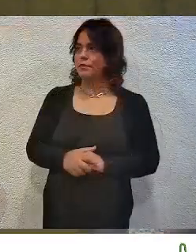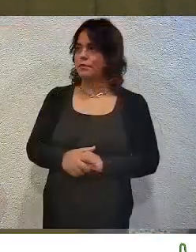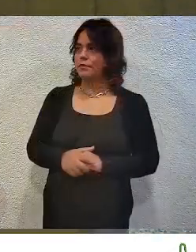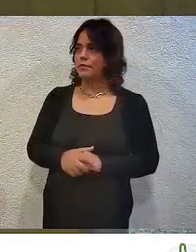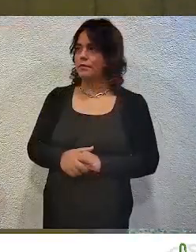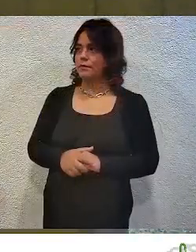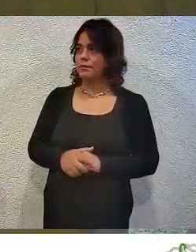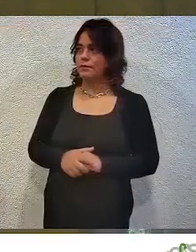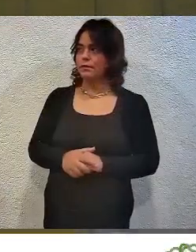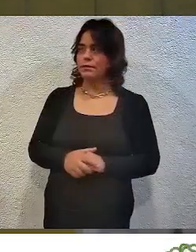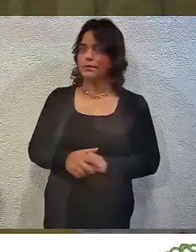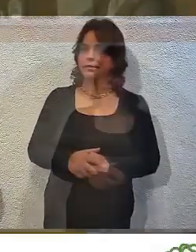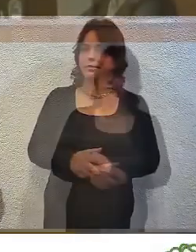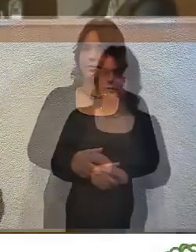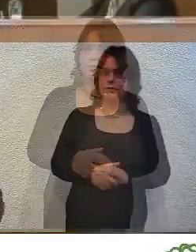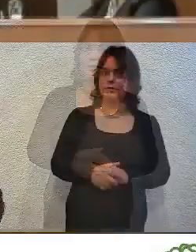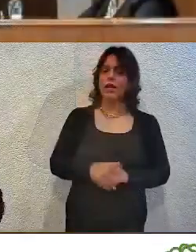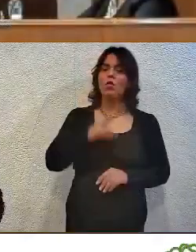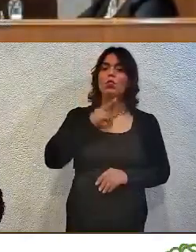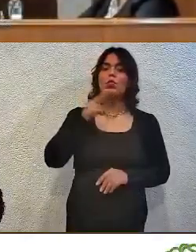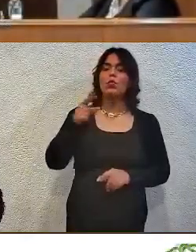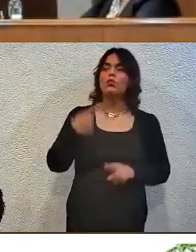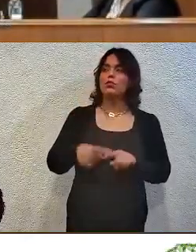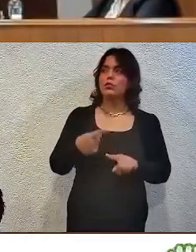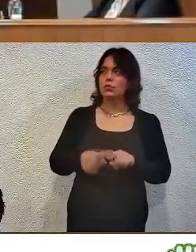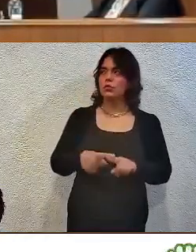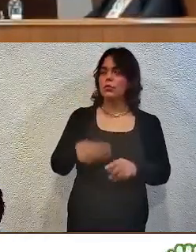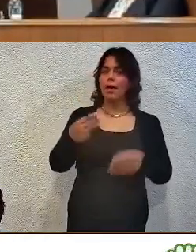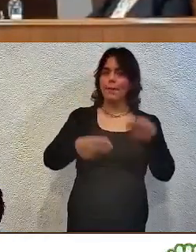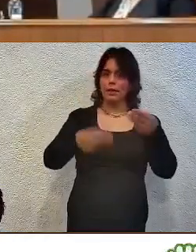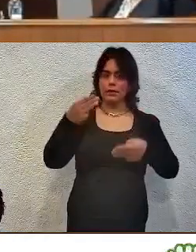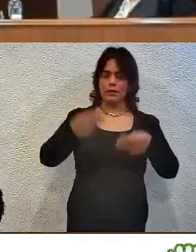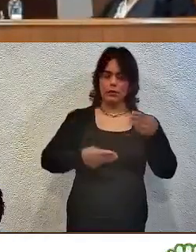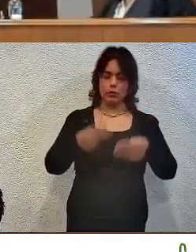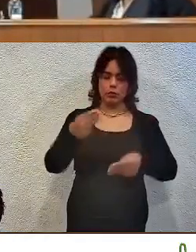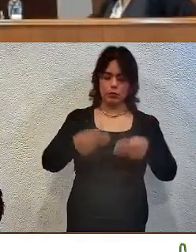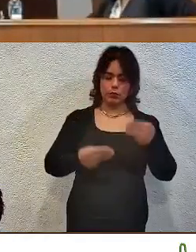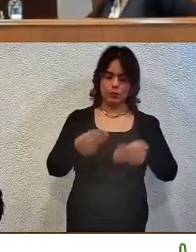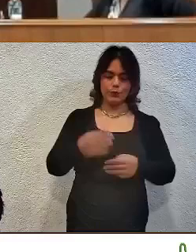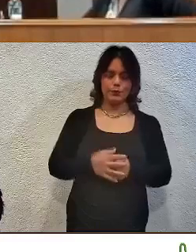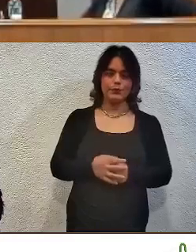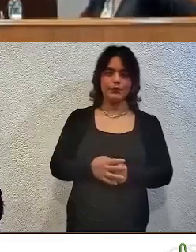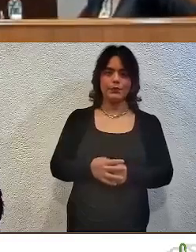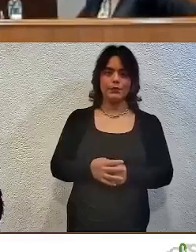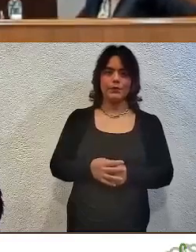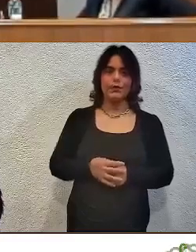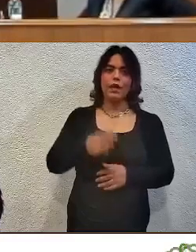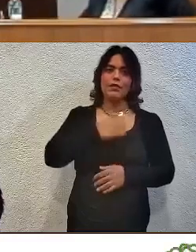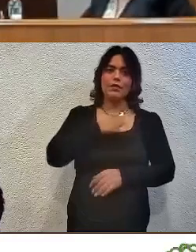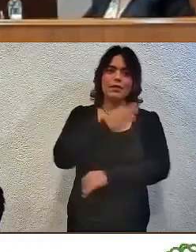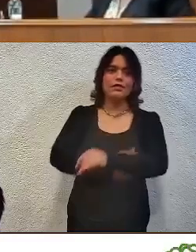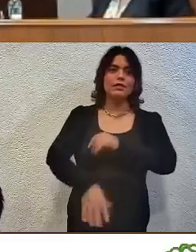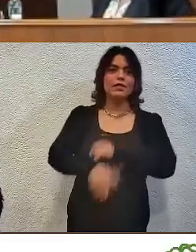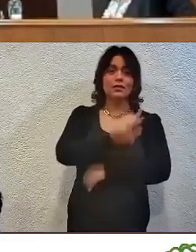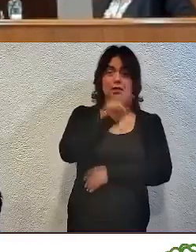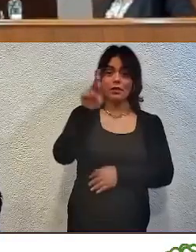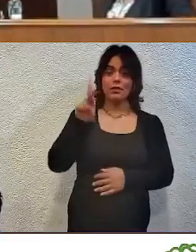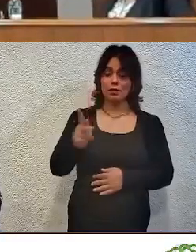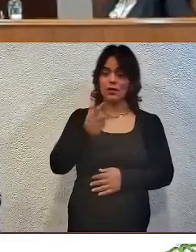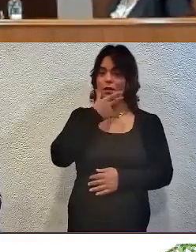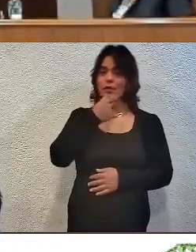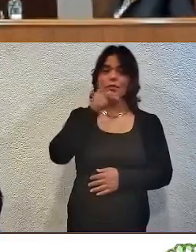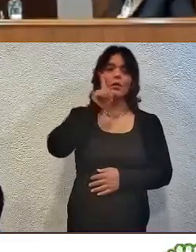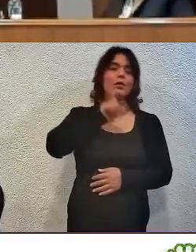¿Alguien más? Adelante, por favor, magistrado Betán. Hola, ¿qué tal? Muy buenas tardes a todas y a todos